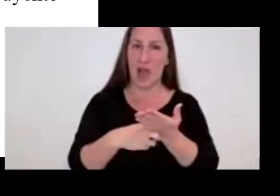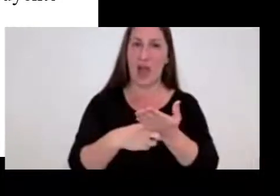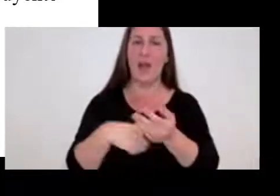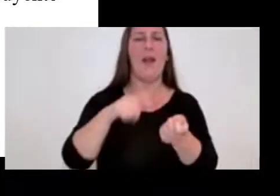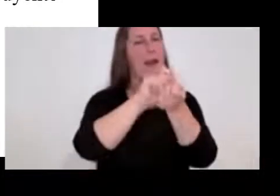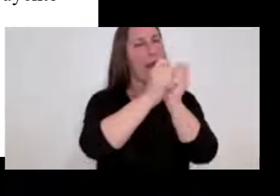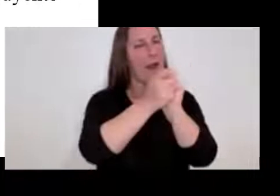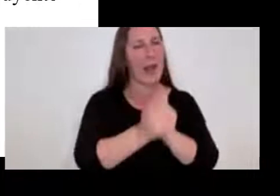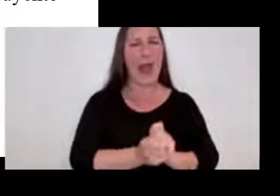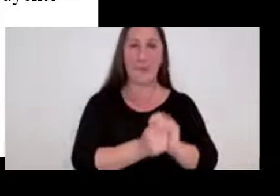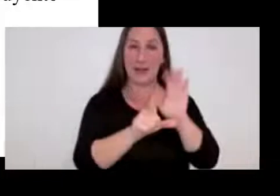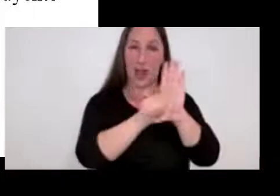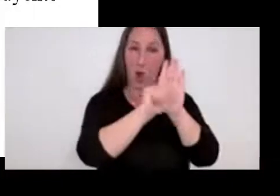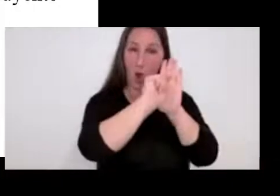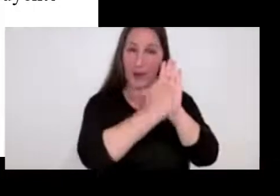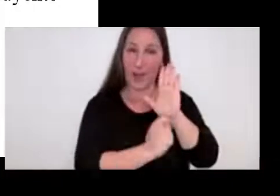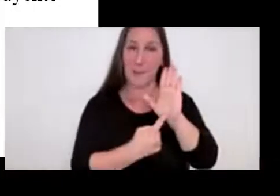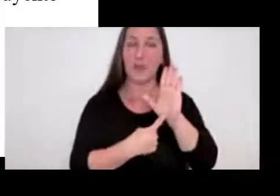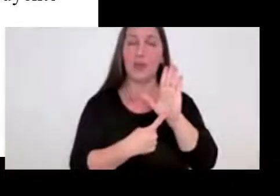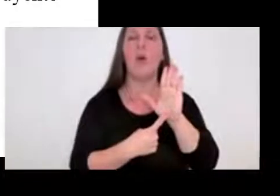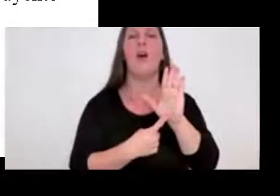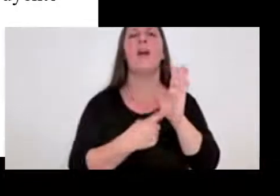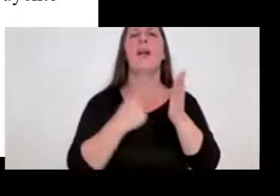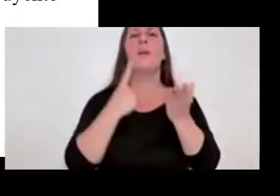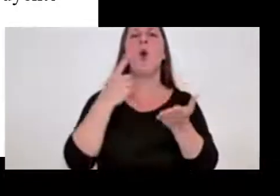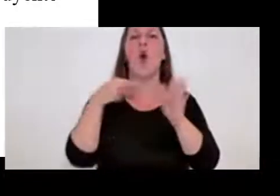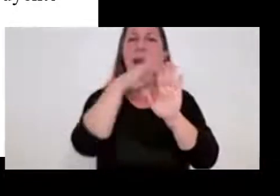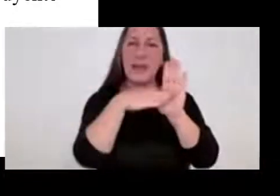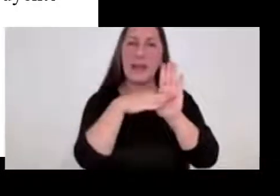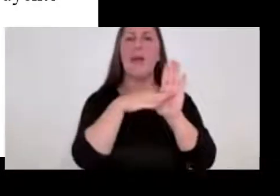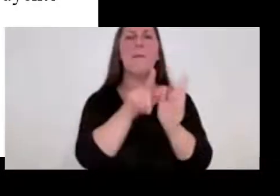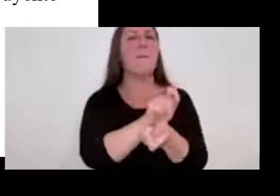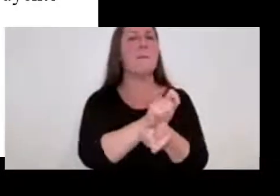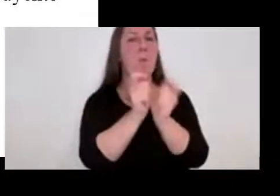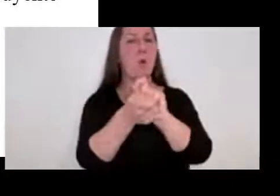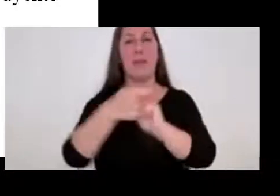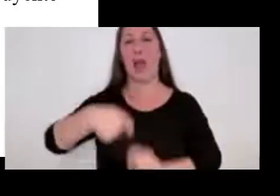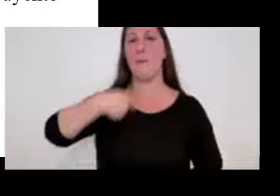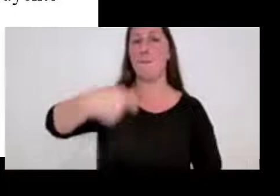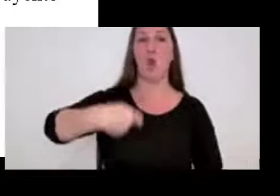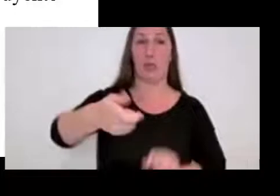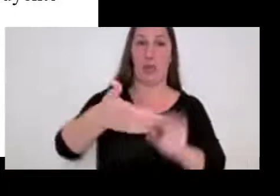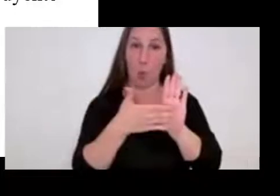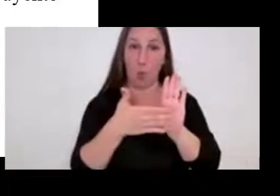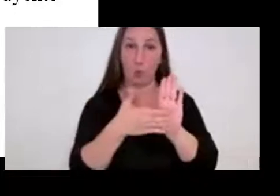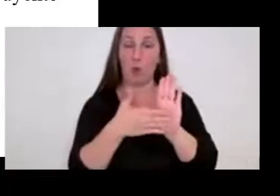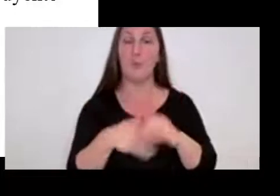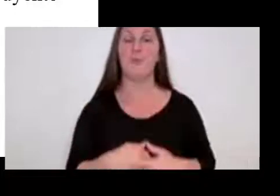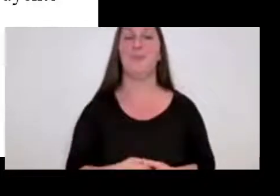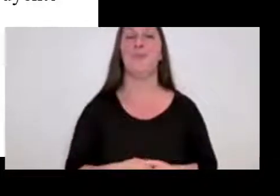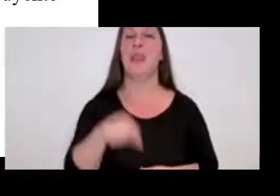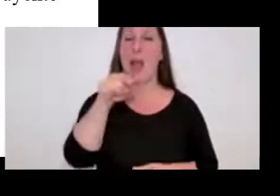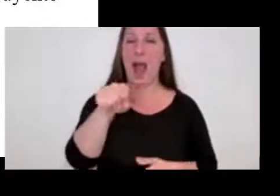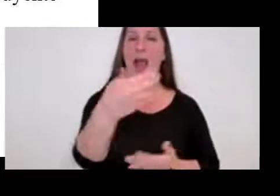lo que conocemos como el régimen que modifica al monotributo, donde esta